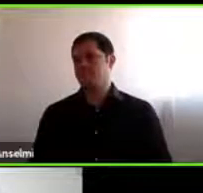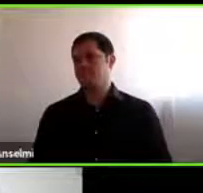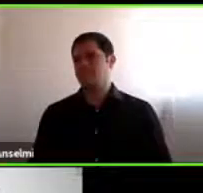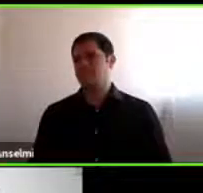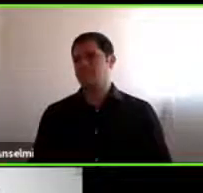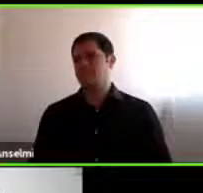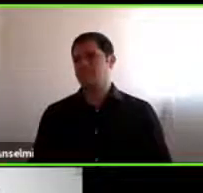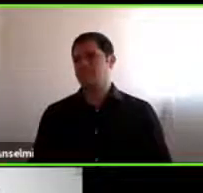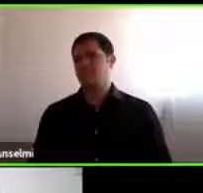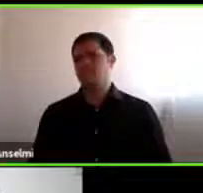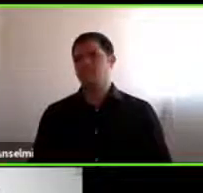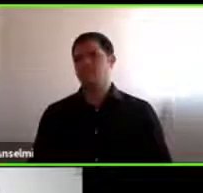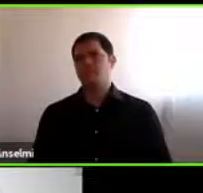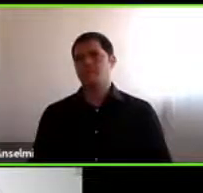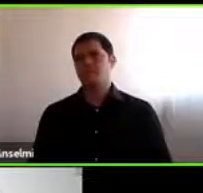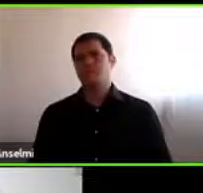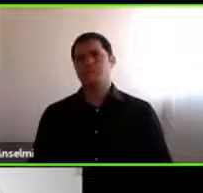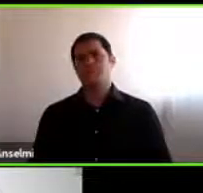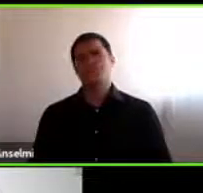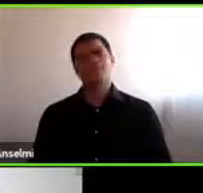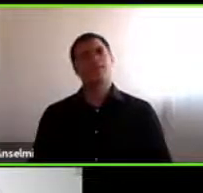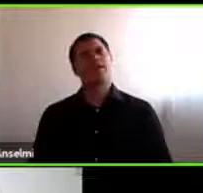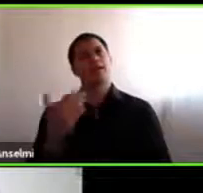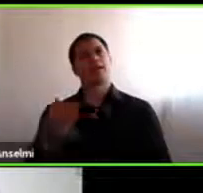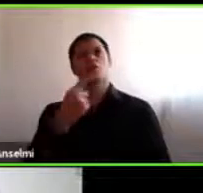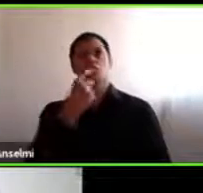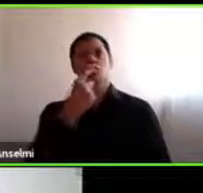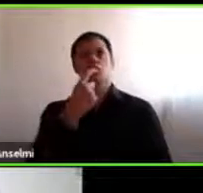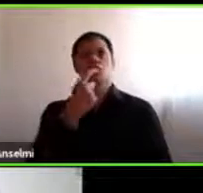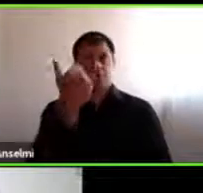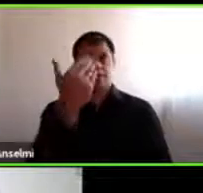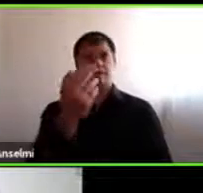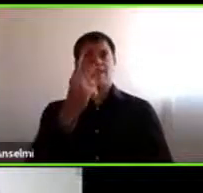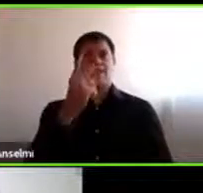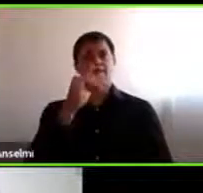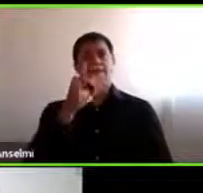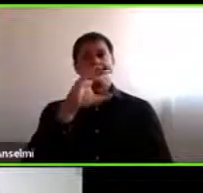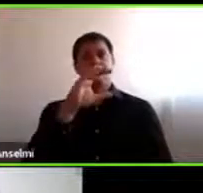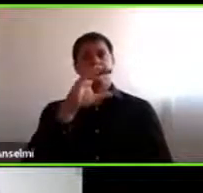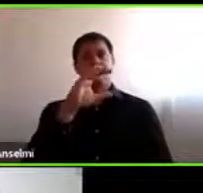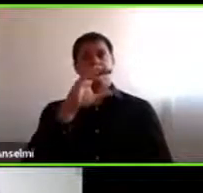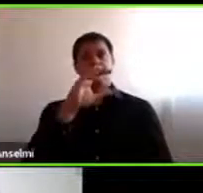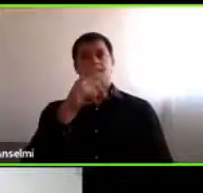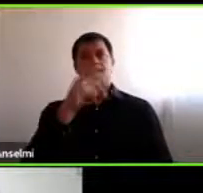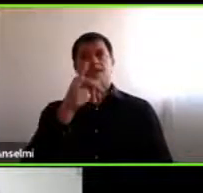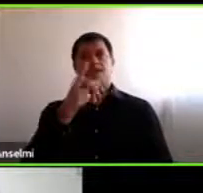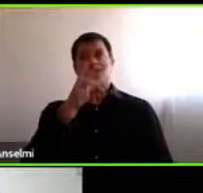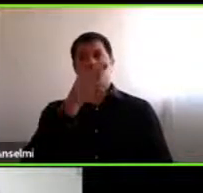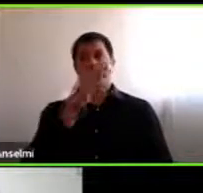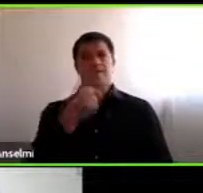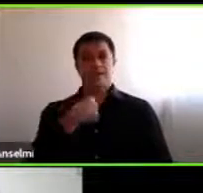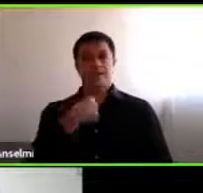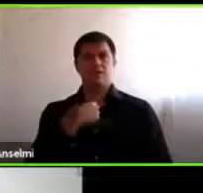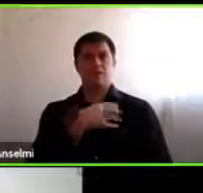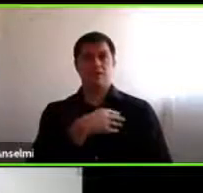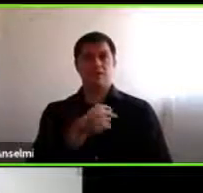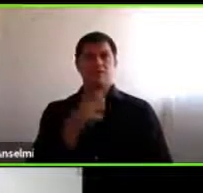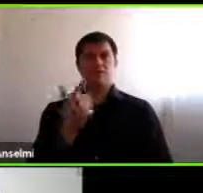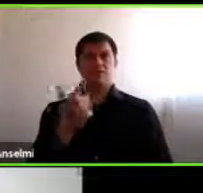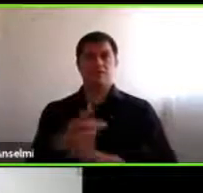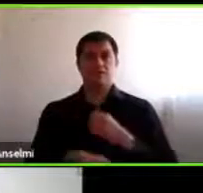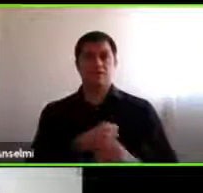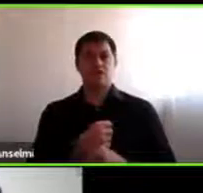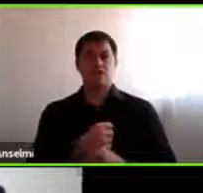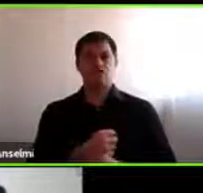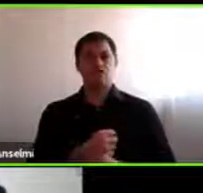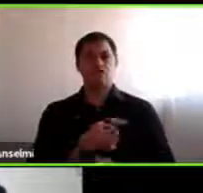es una pregunta para ti Vicky es me preocupa que mi hija de siete años identifica los fonemas y sílabas pero no es capaz de ligar